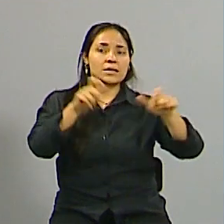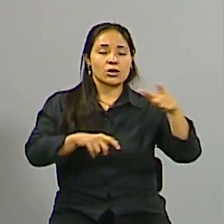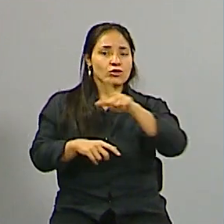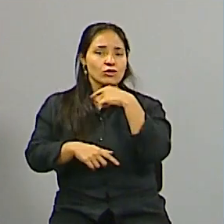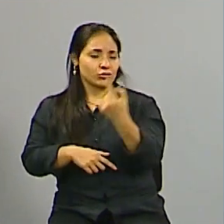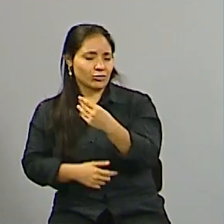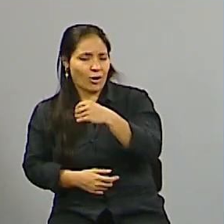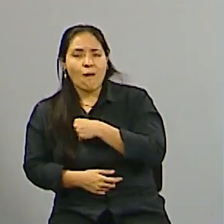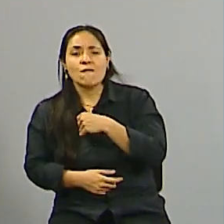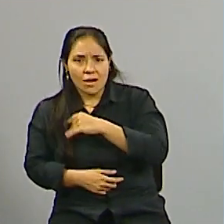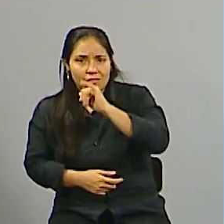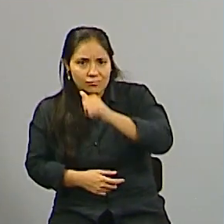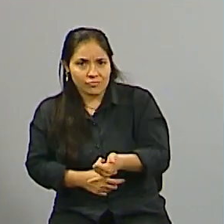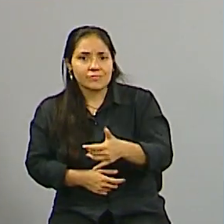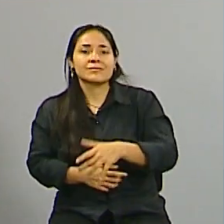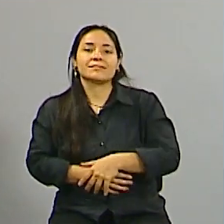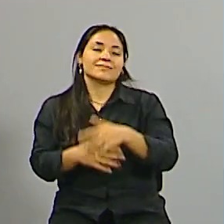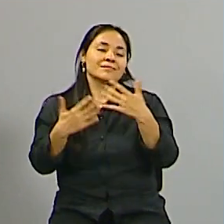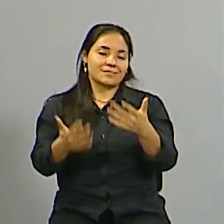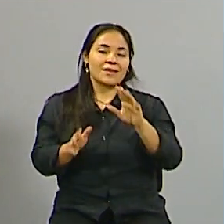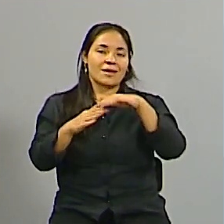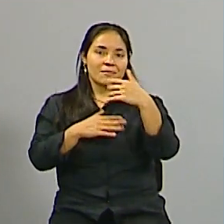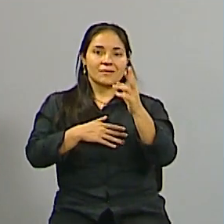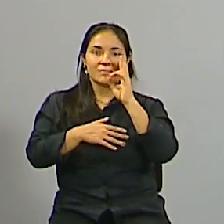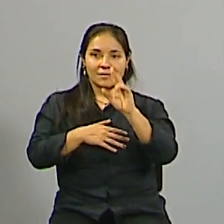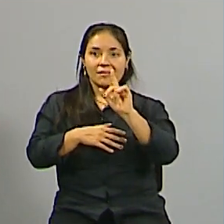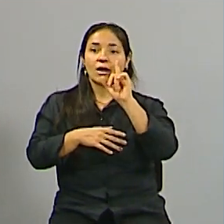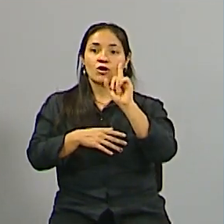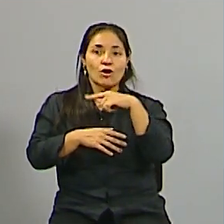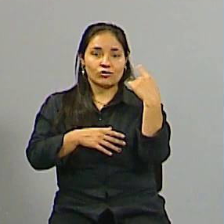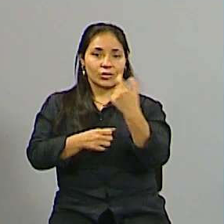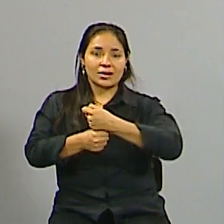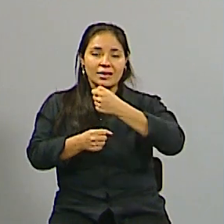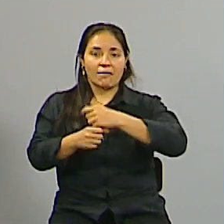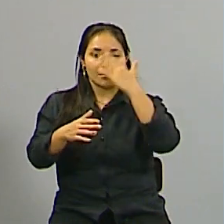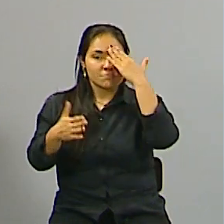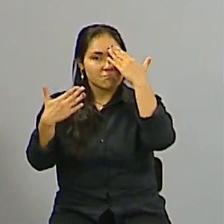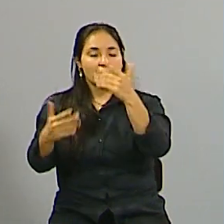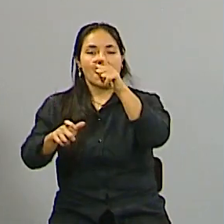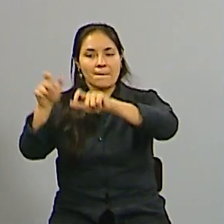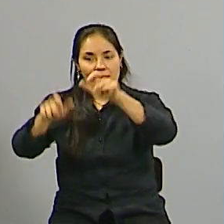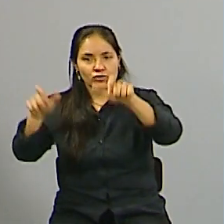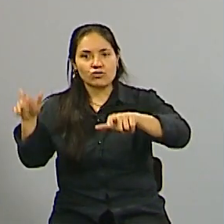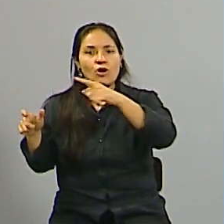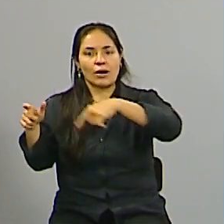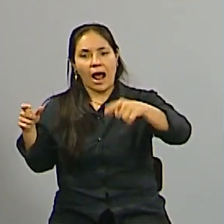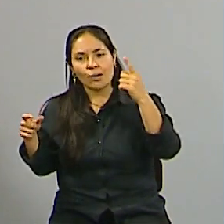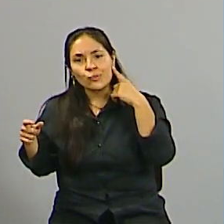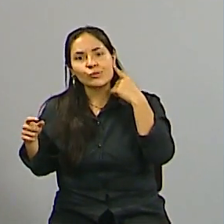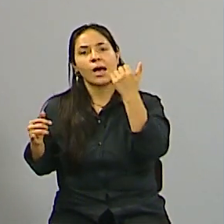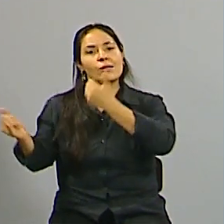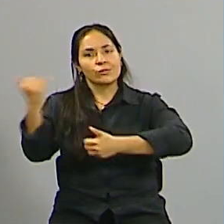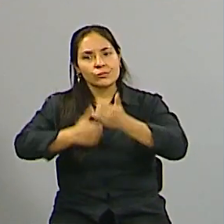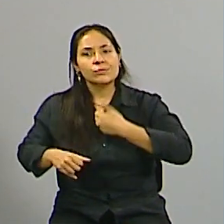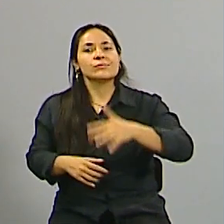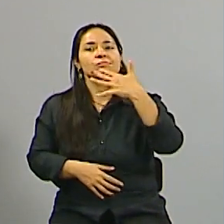confiados y claramente se demostró que el trabajo que estamos haciendo de cara a la gente, escuchando e interpretando el mensaje, vale más que